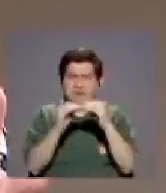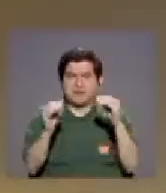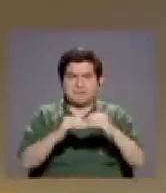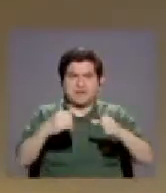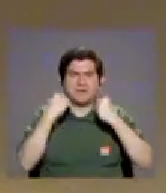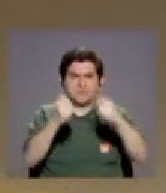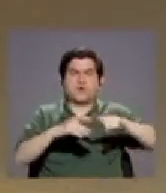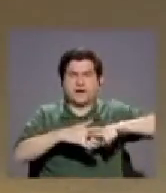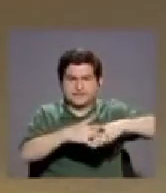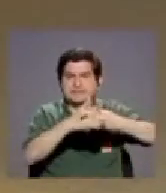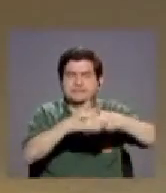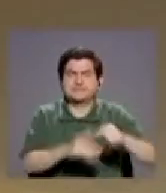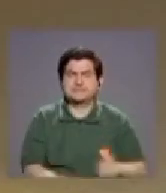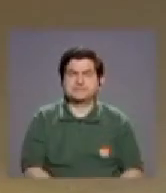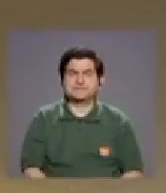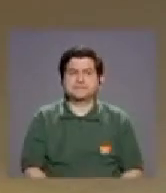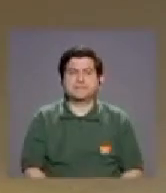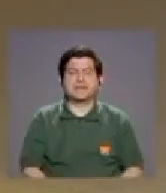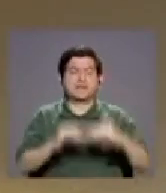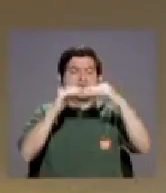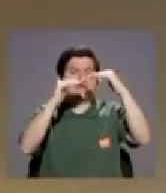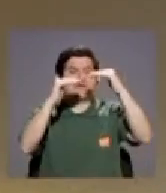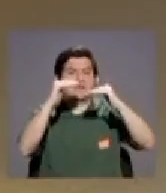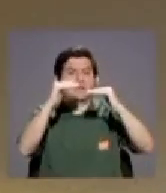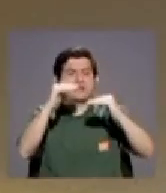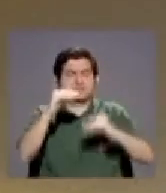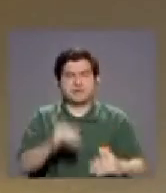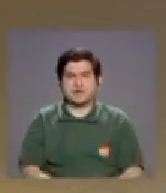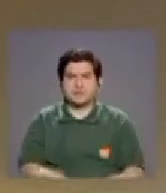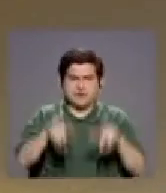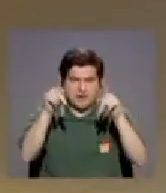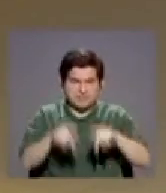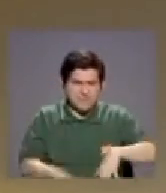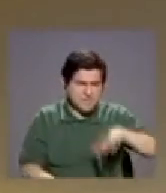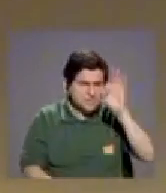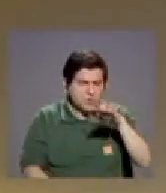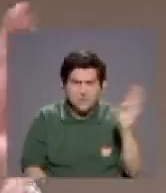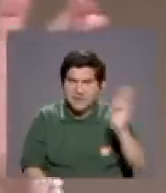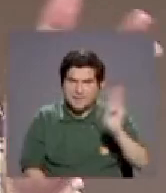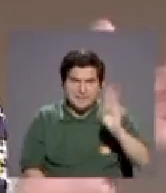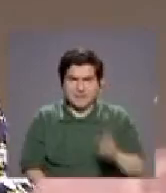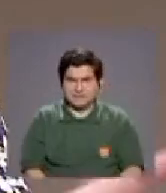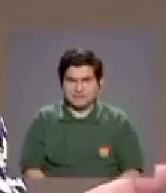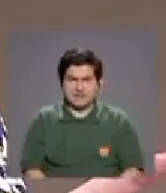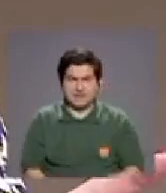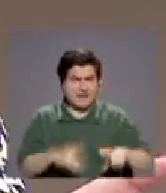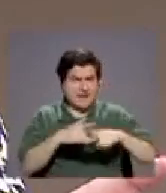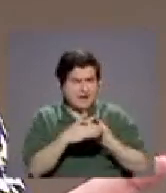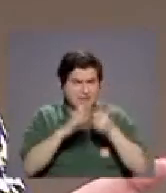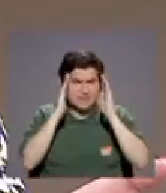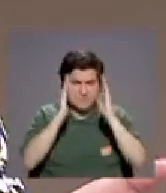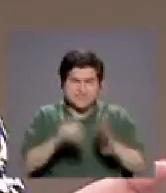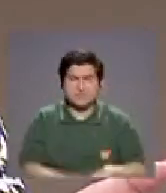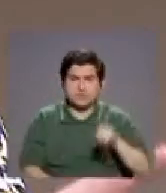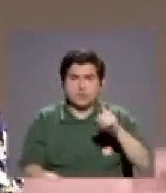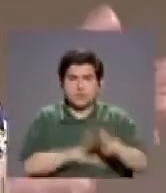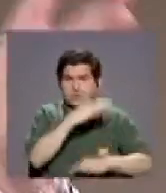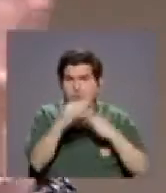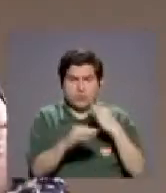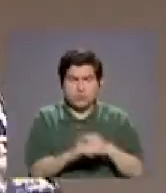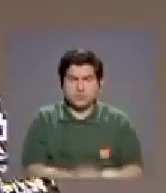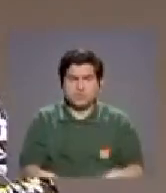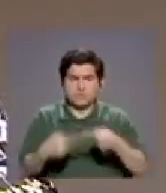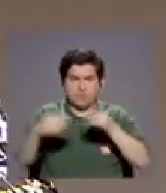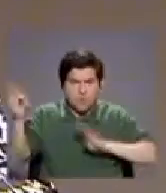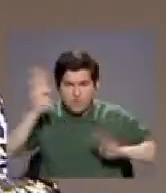inicio. Y rápidamente escalonar, por ejemplo, si a una persona se le encuentra una bacteria que empezó a tratarse con X antibiótico,